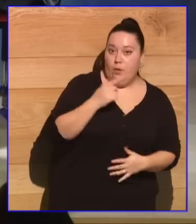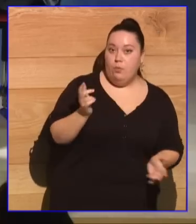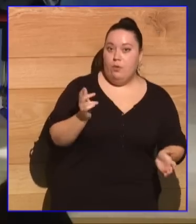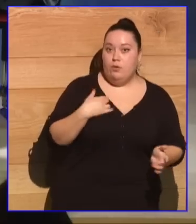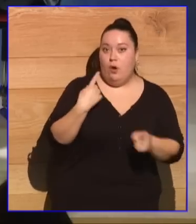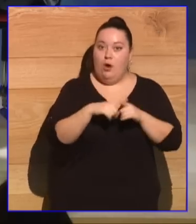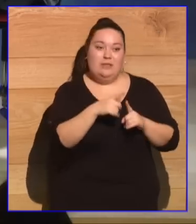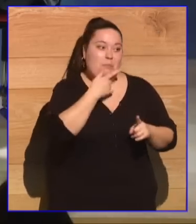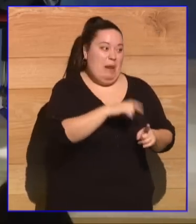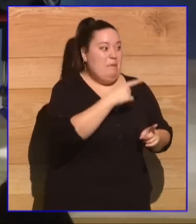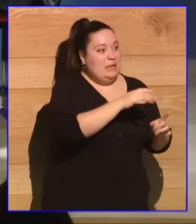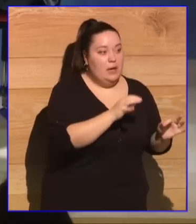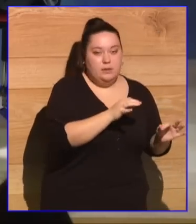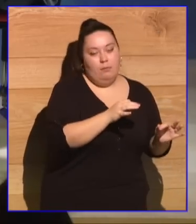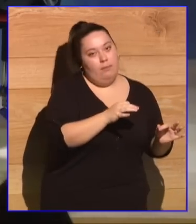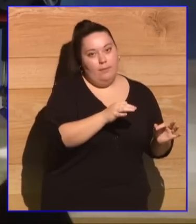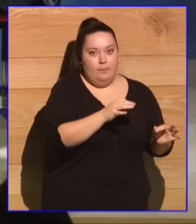escuchar ciertas palabras.